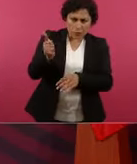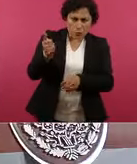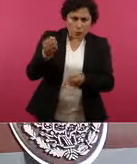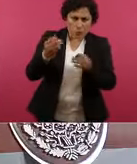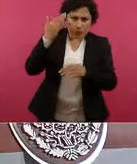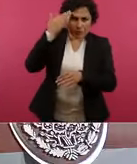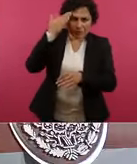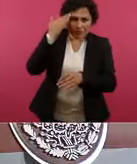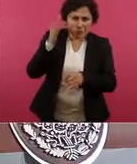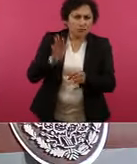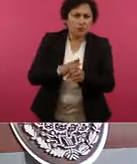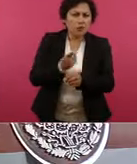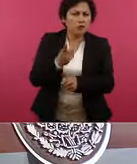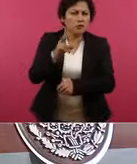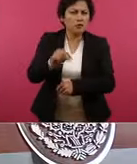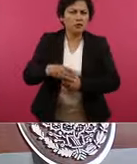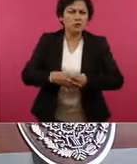como dicen los de